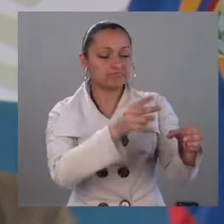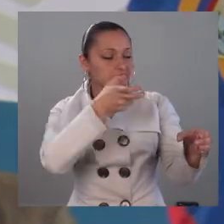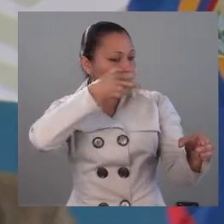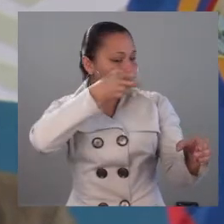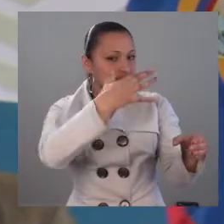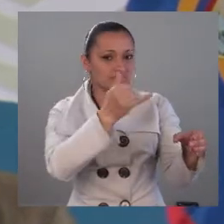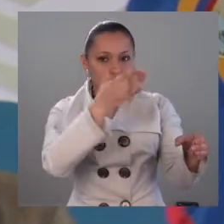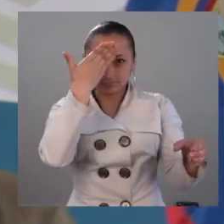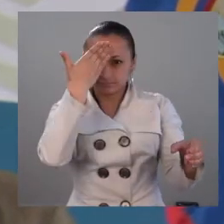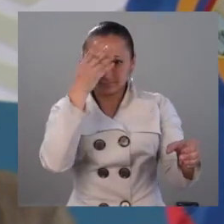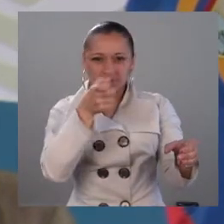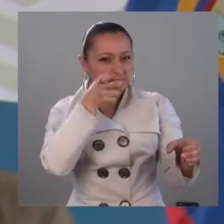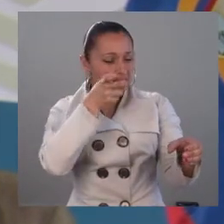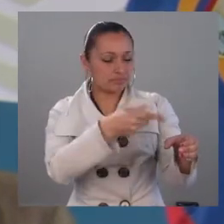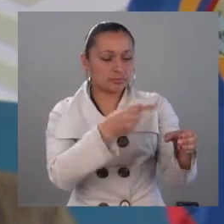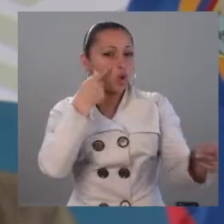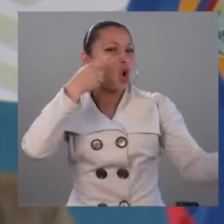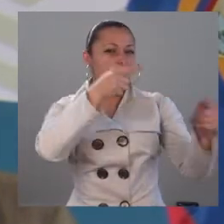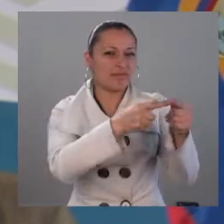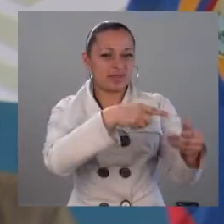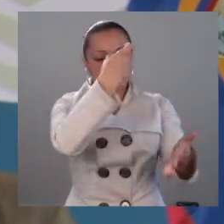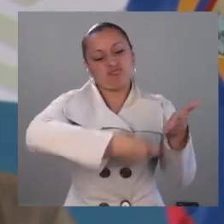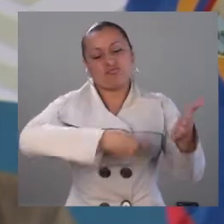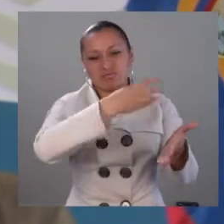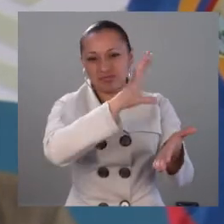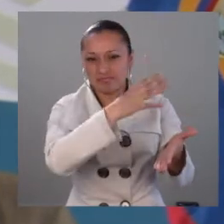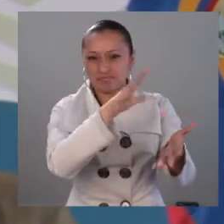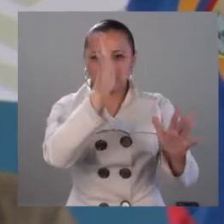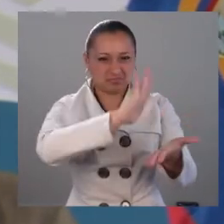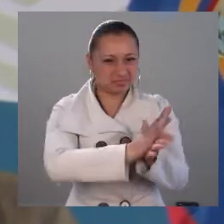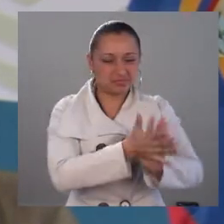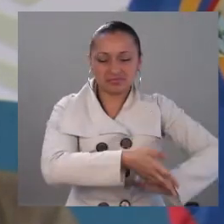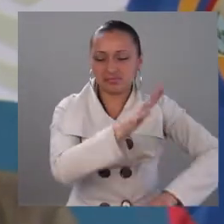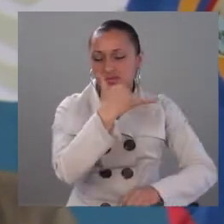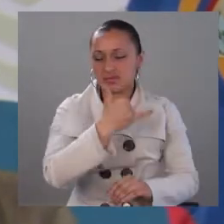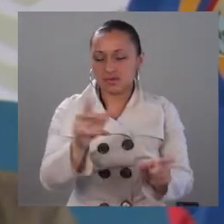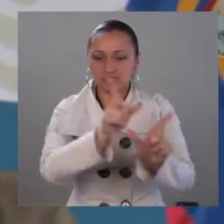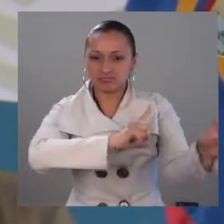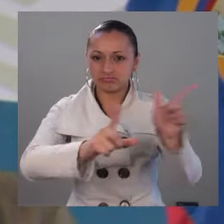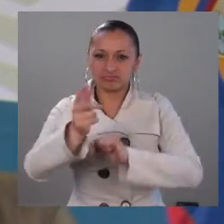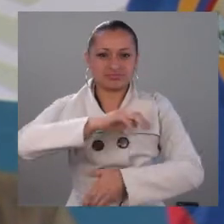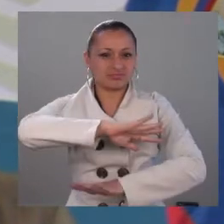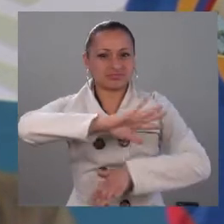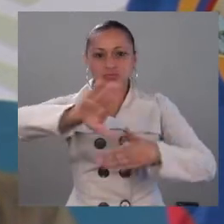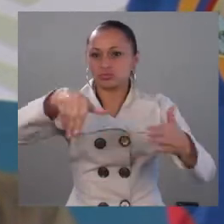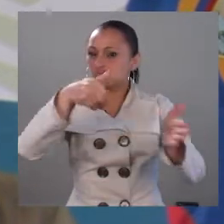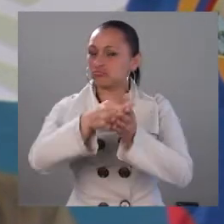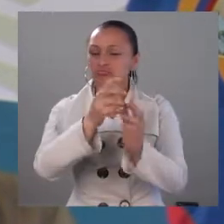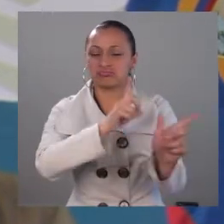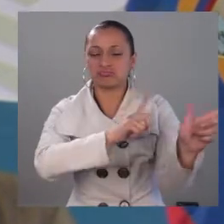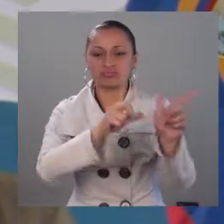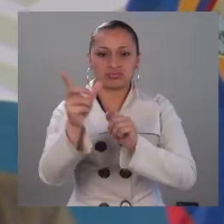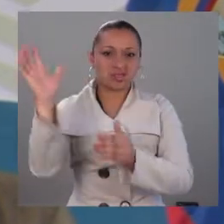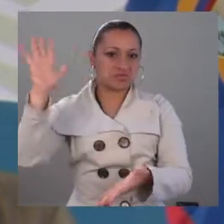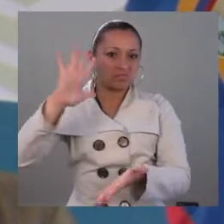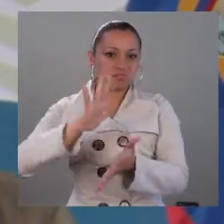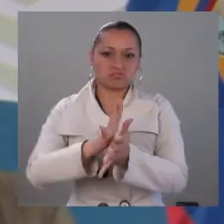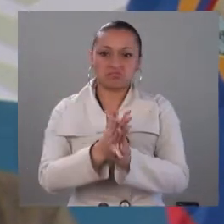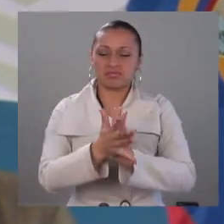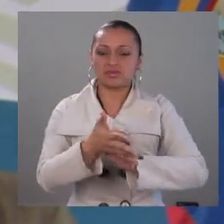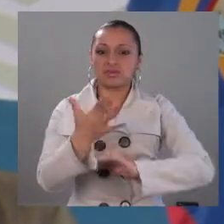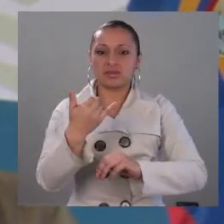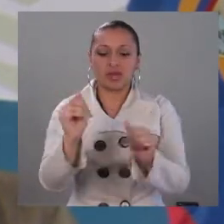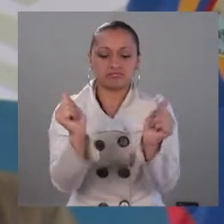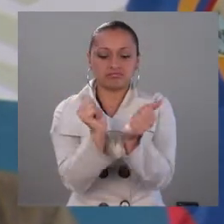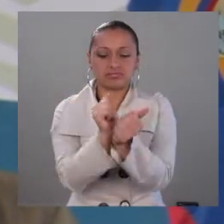que teníamos como objetivo. Y todos los que estaban en esta ficha ya están capturados. Se